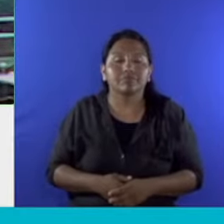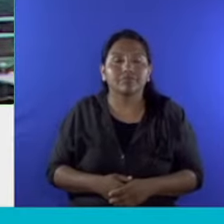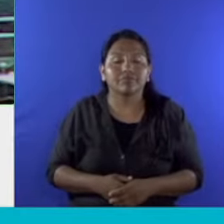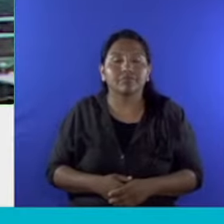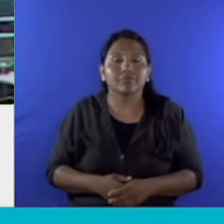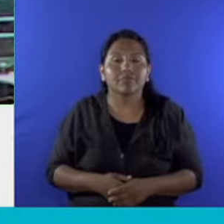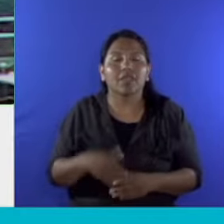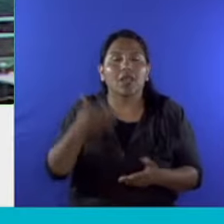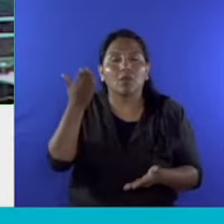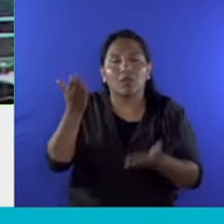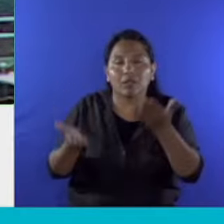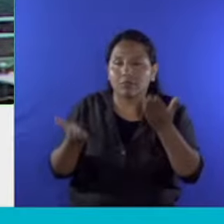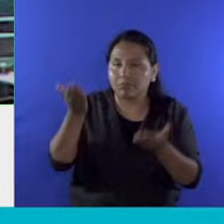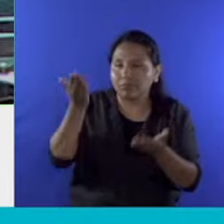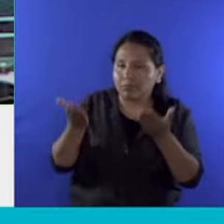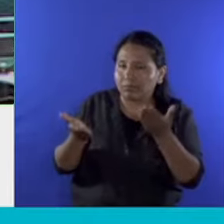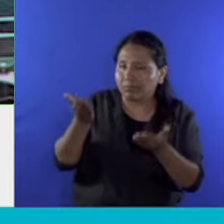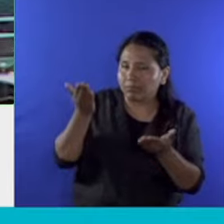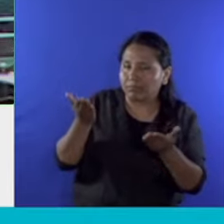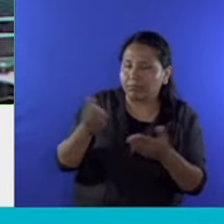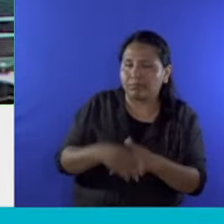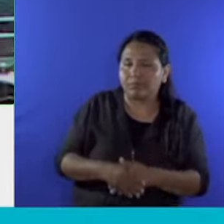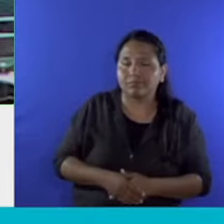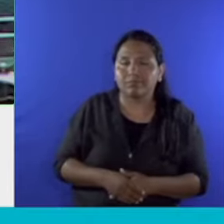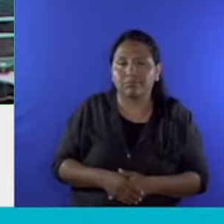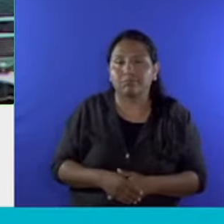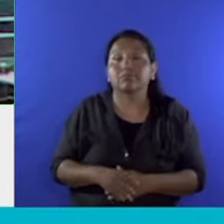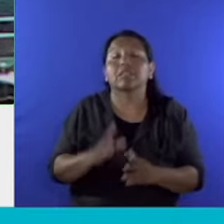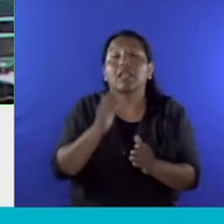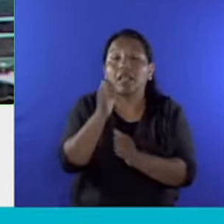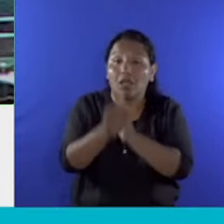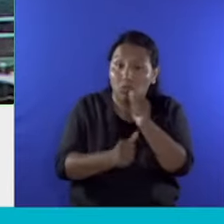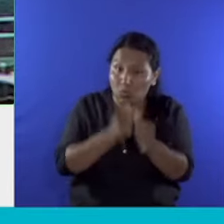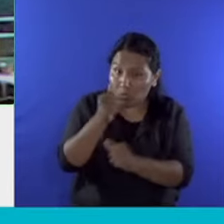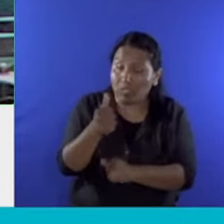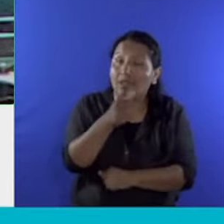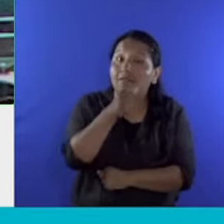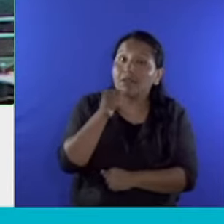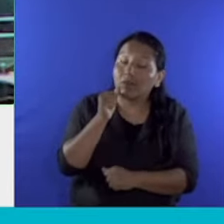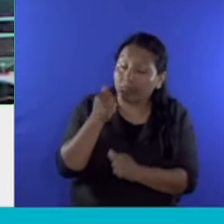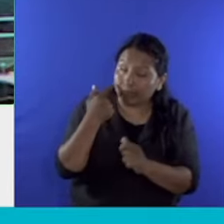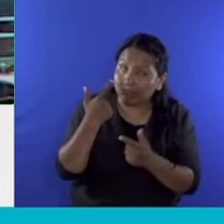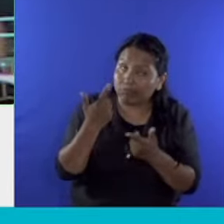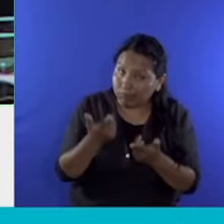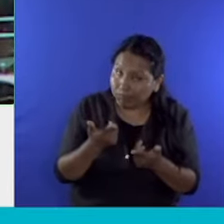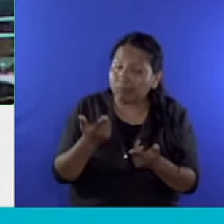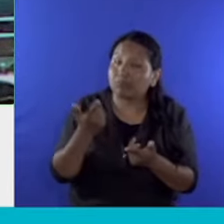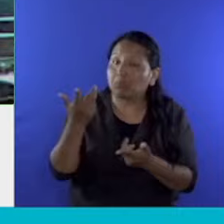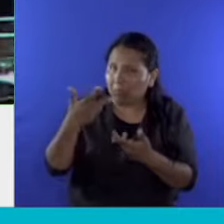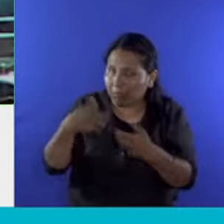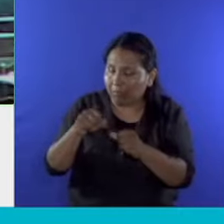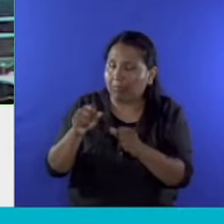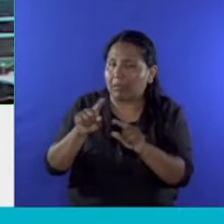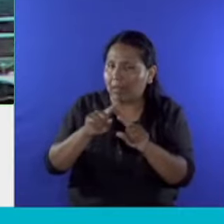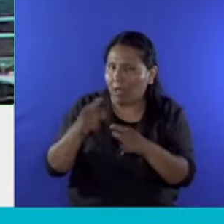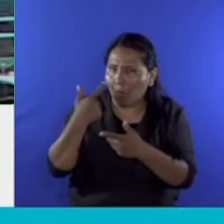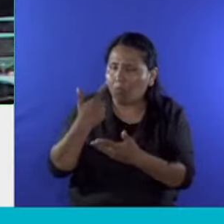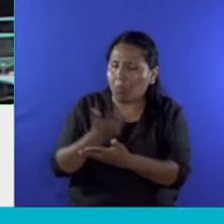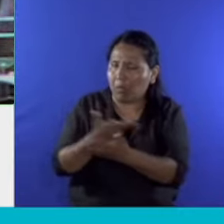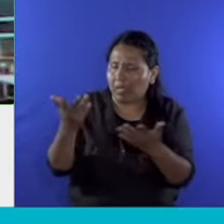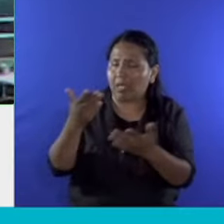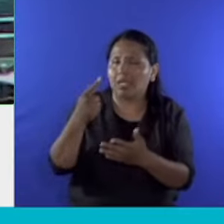una comparación que ha hecho la industria farmacéutica. La pueden encontrar, está publicada, la van a encontrar